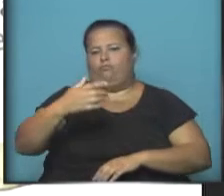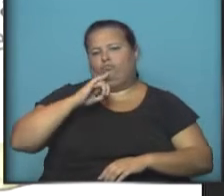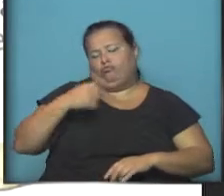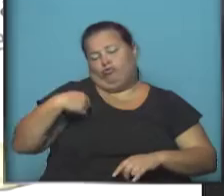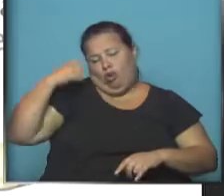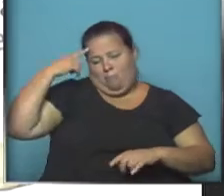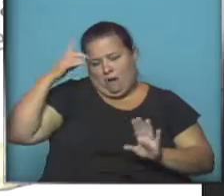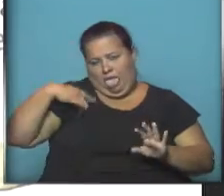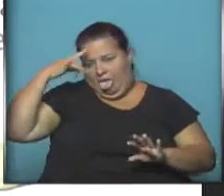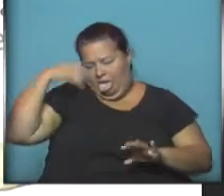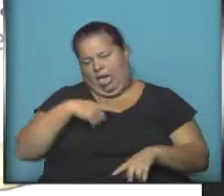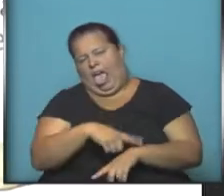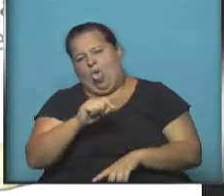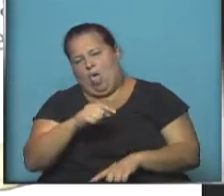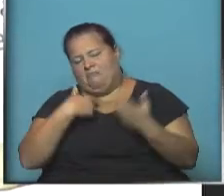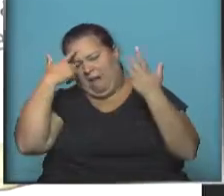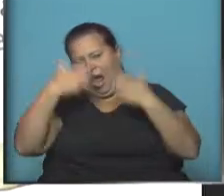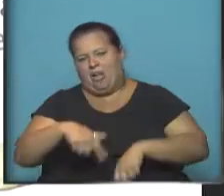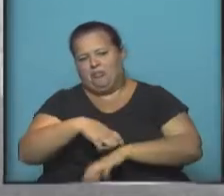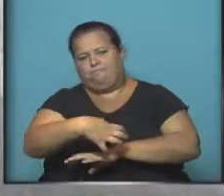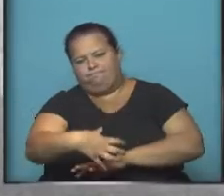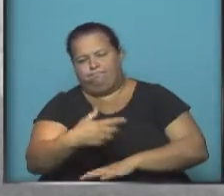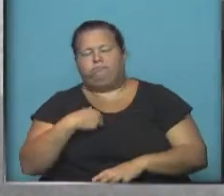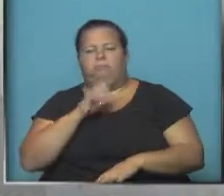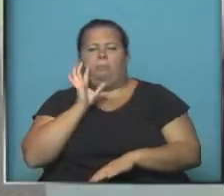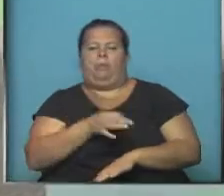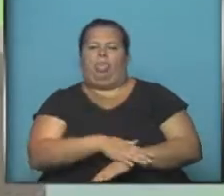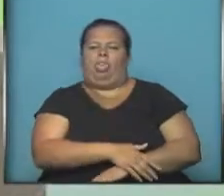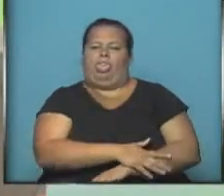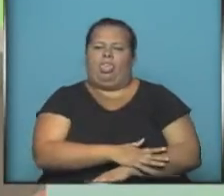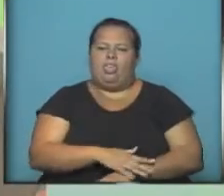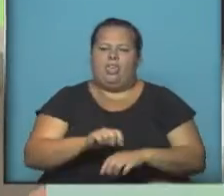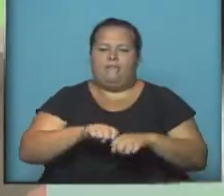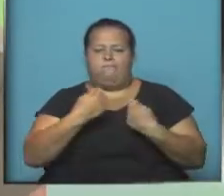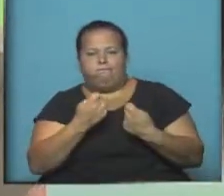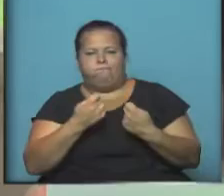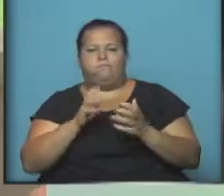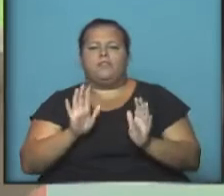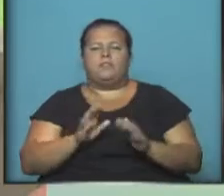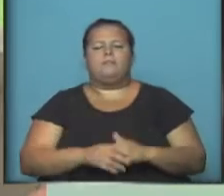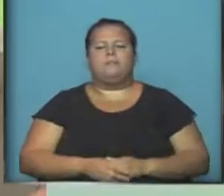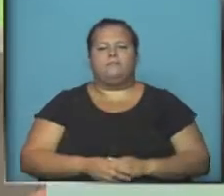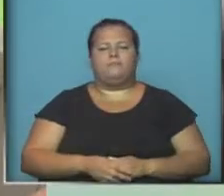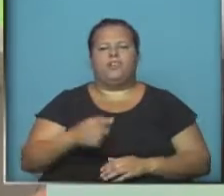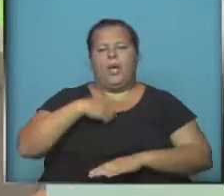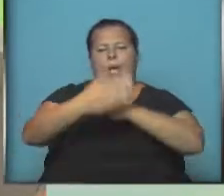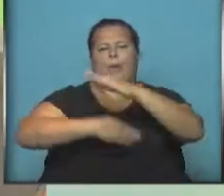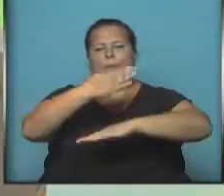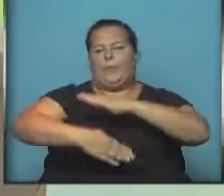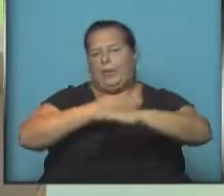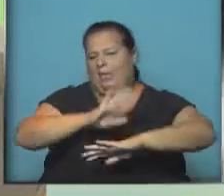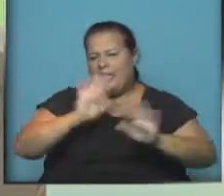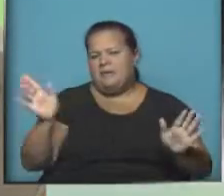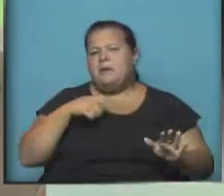esguincé, ¿no? Porque me duele, porque en fin, porque sentí que el tobillo quedó trabado. Me lo vendo porque